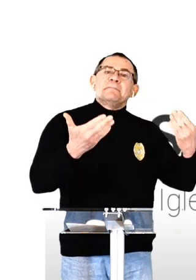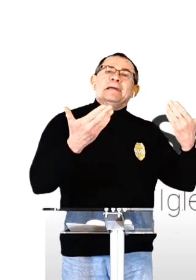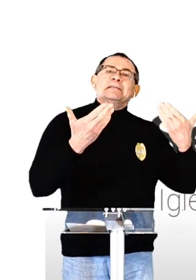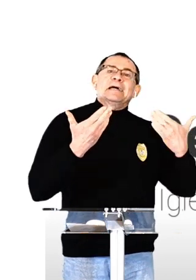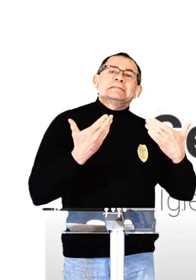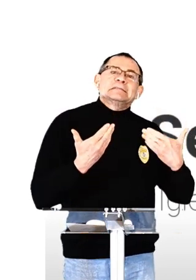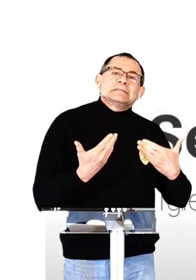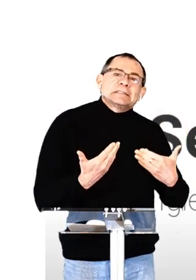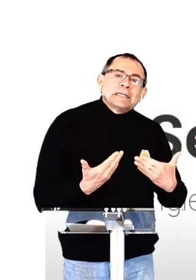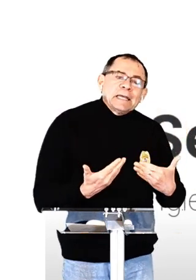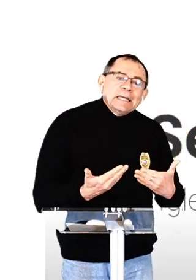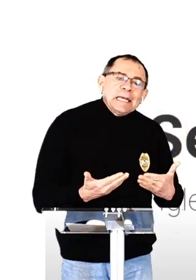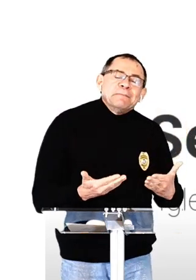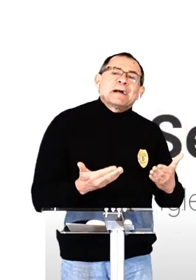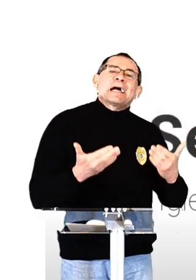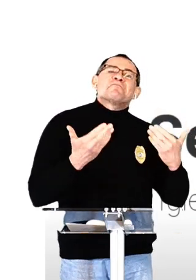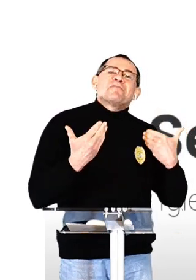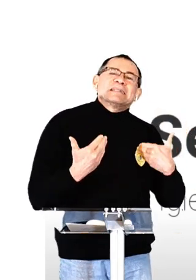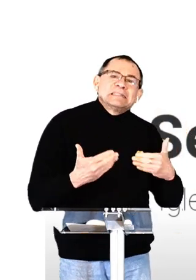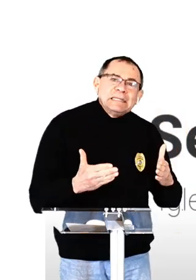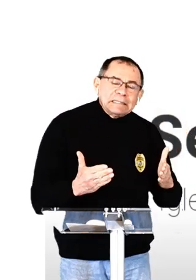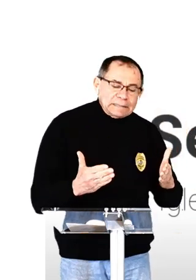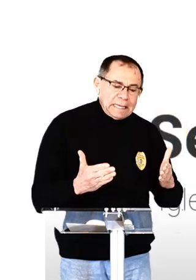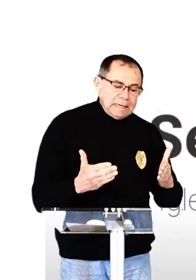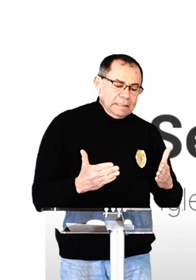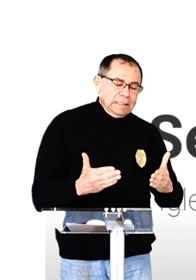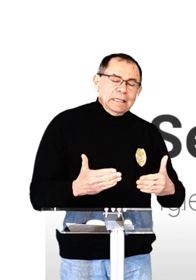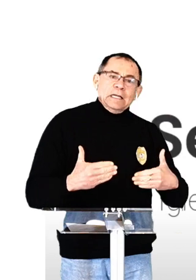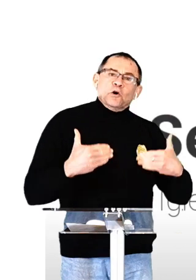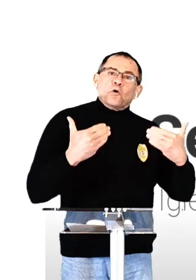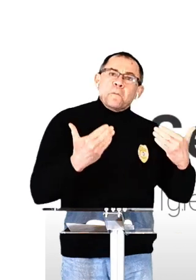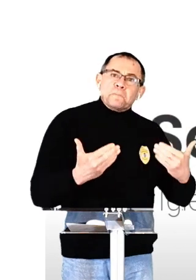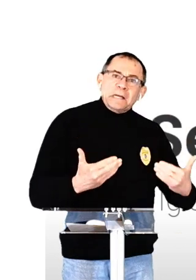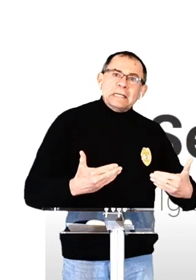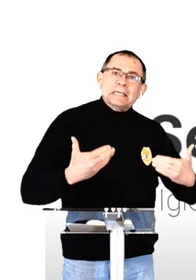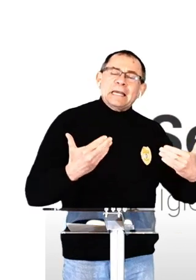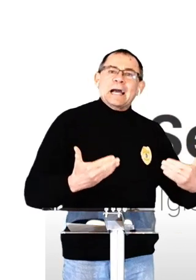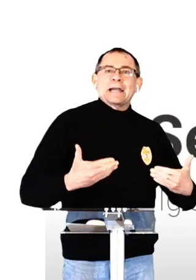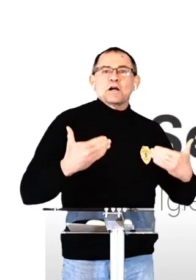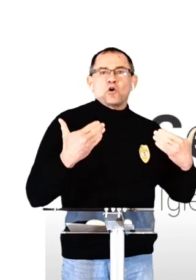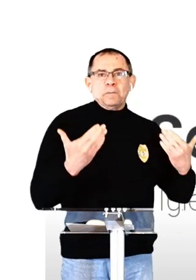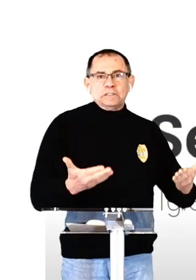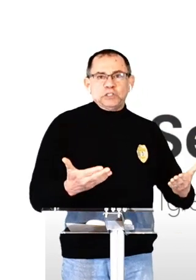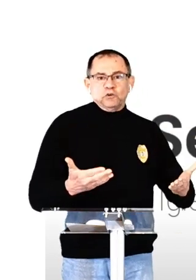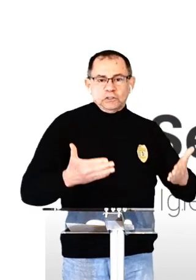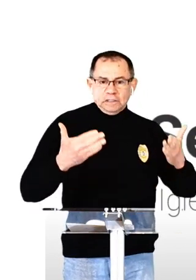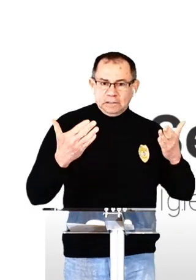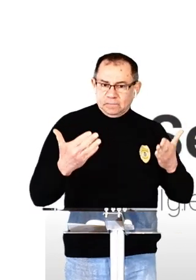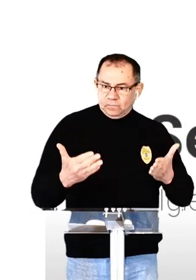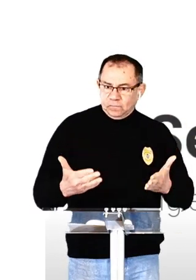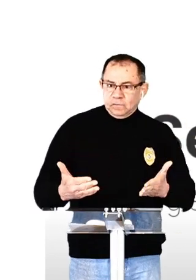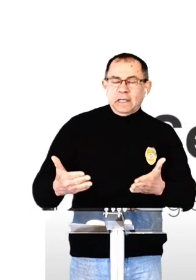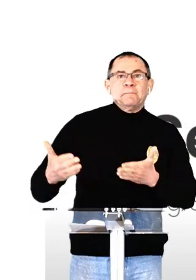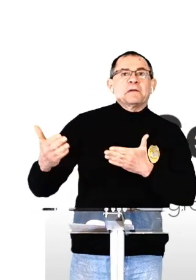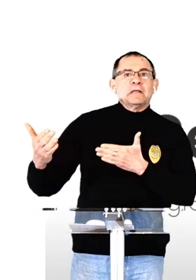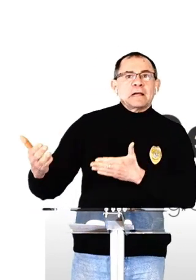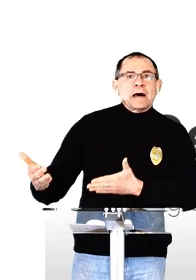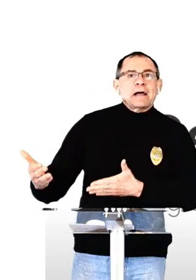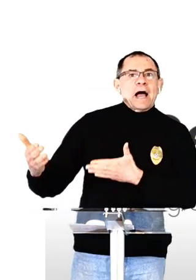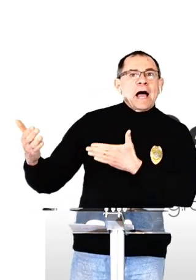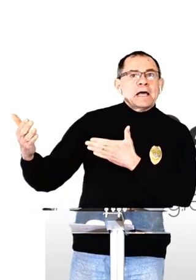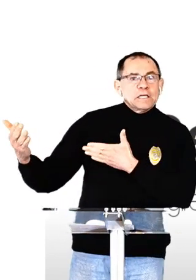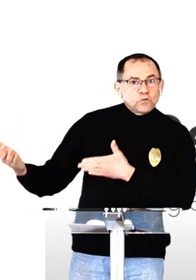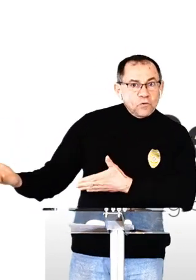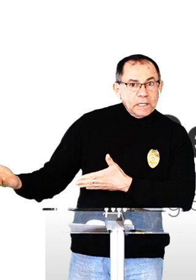Estas herramientas que les van a facilitar cumplir la gran comisión de